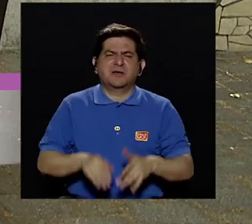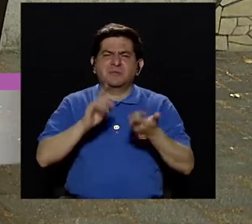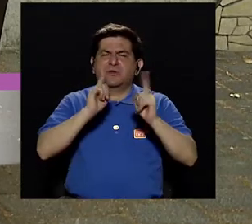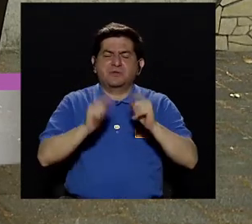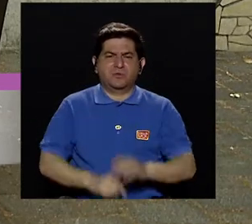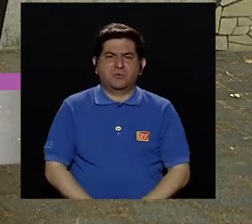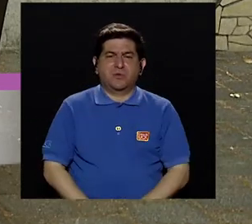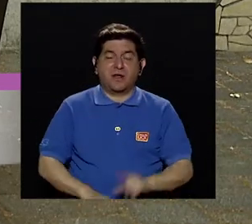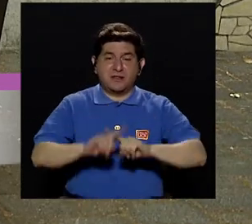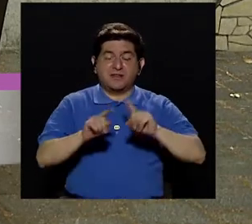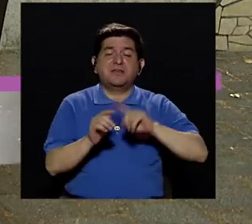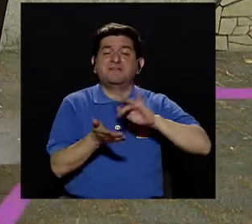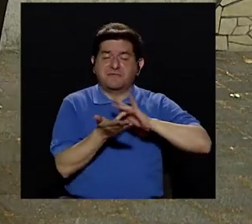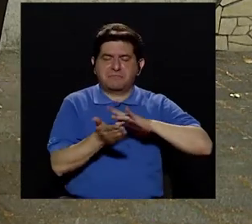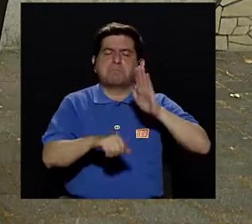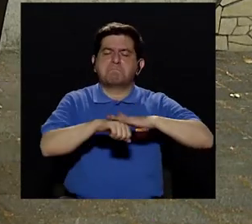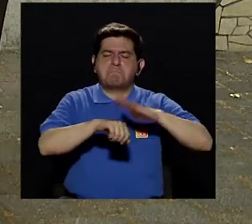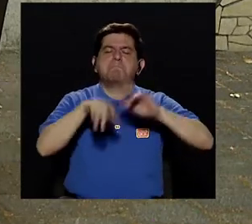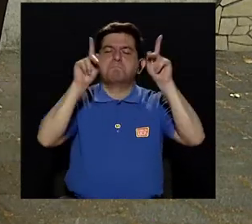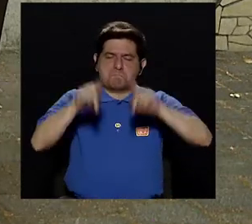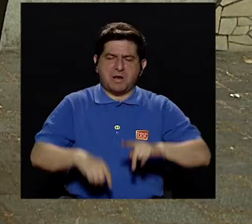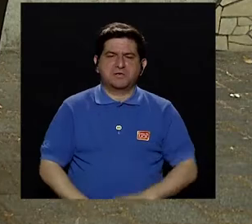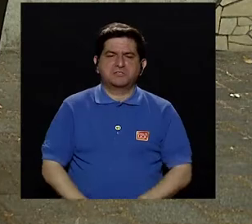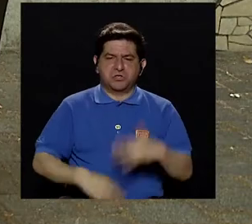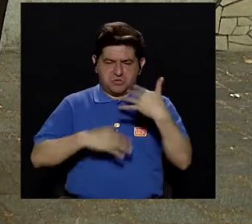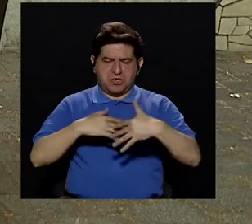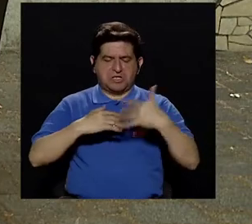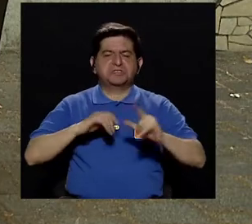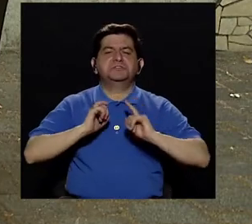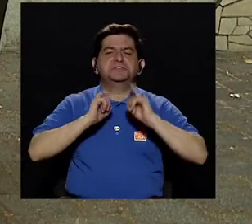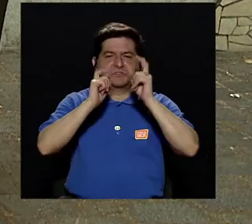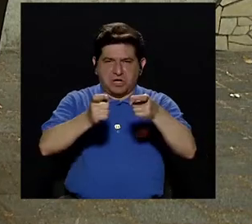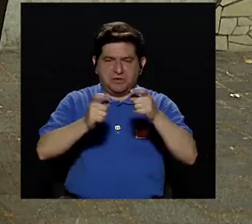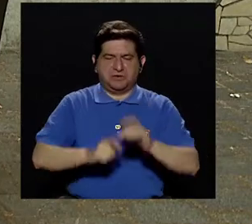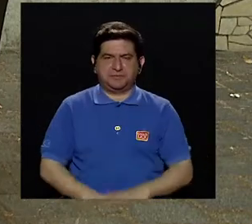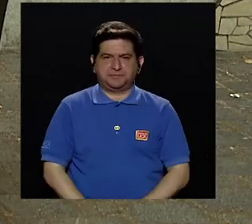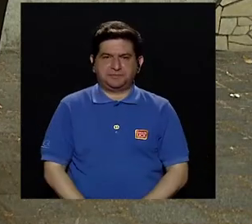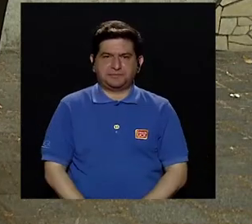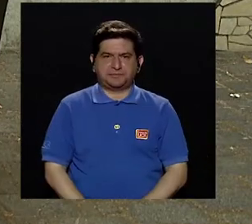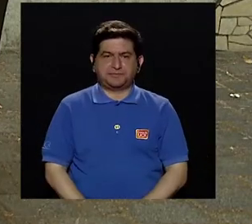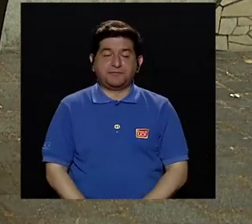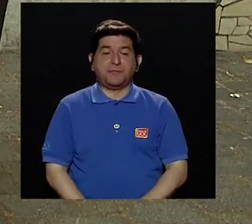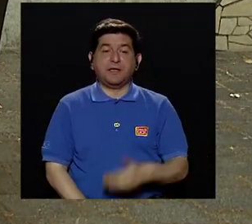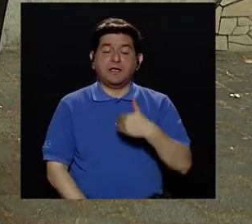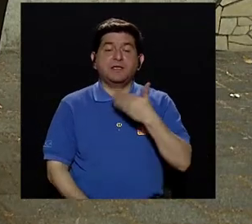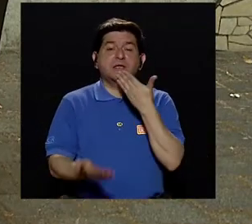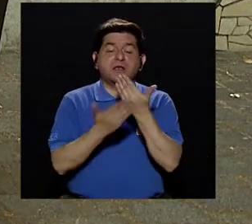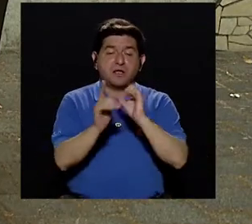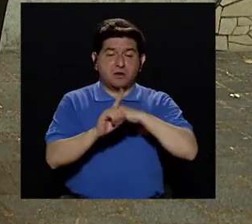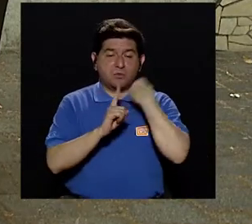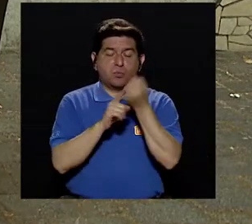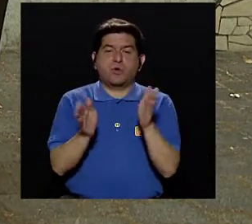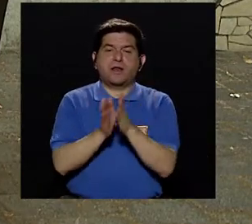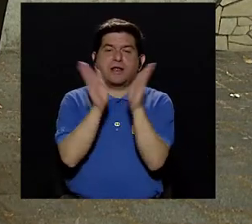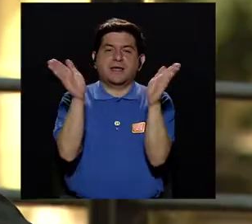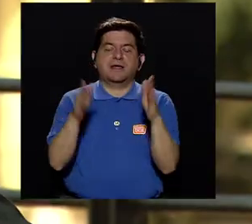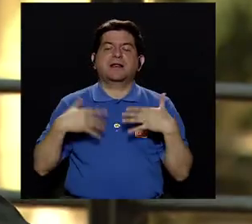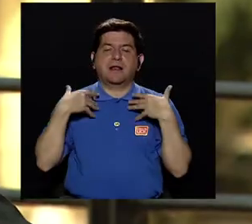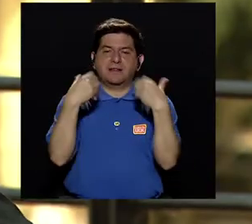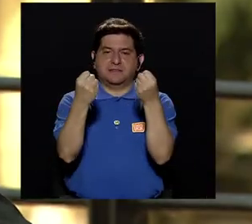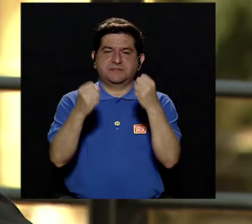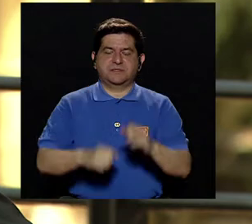donando, porque muchos medicamentos sí permiten que la persona done sangre, no hay ningún problema, y básicamente tener un buen estado general de salud.